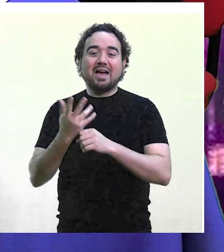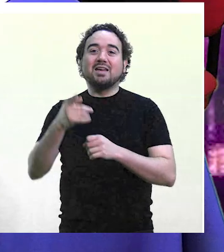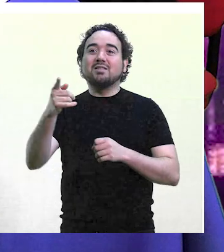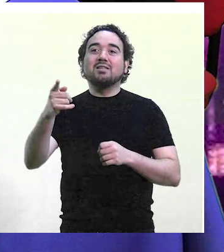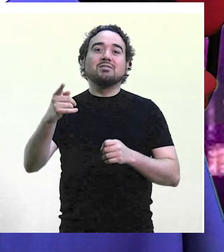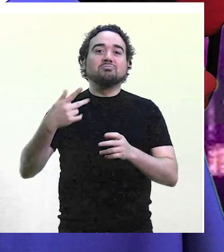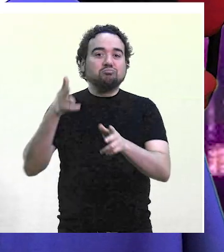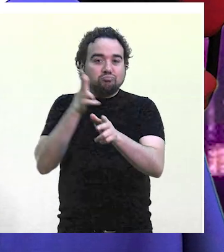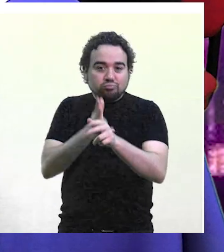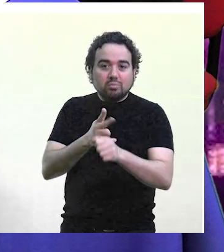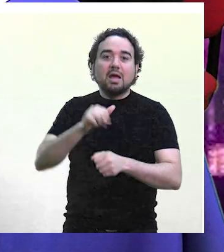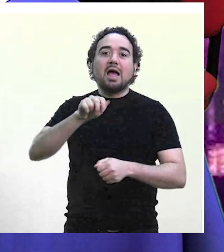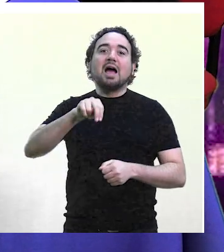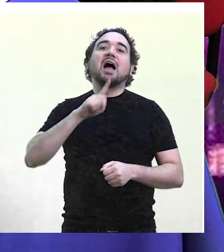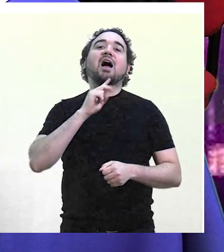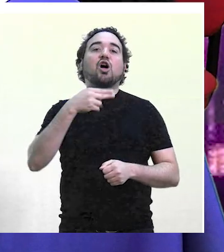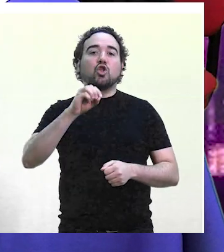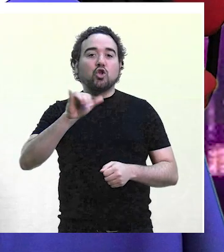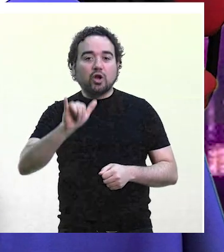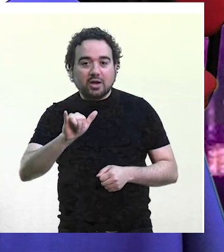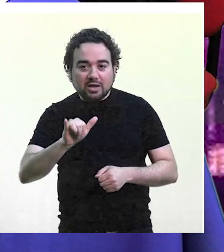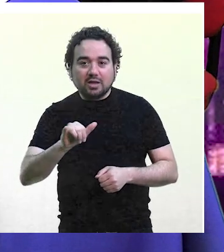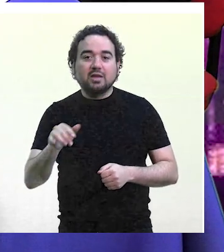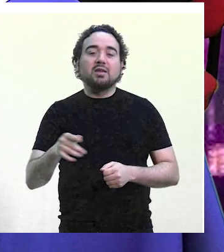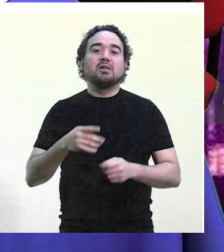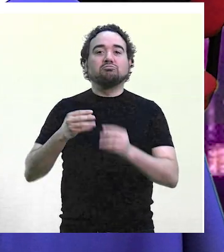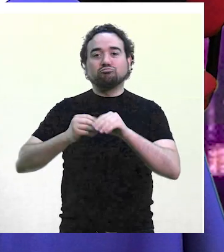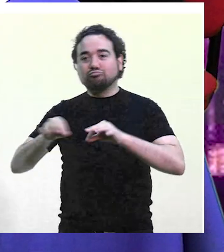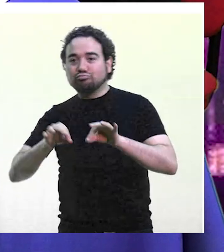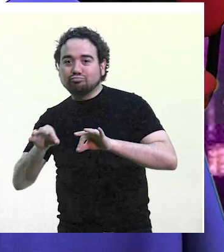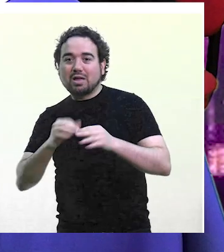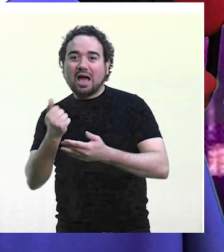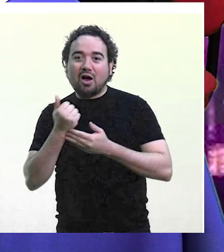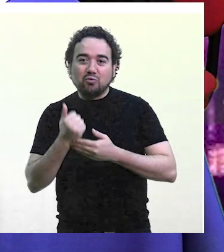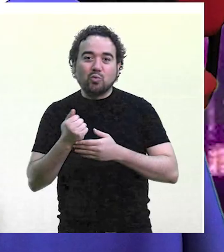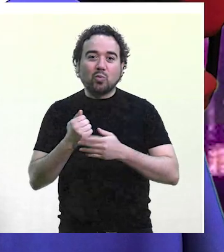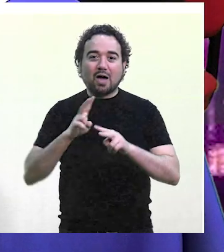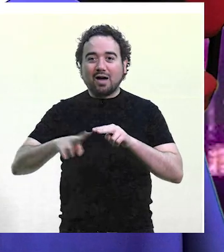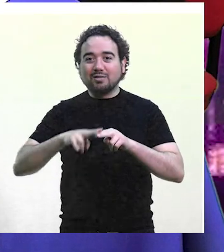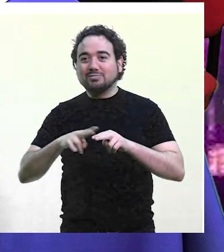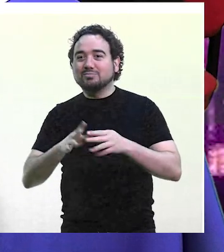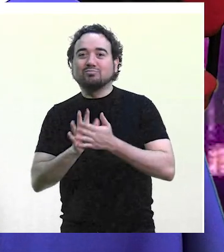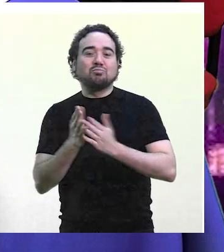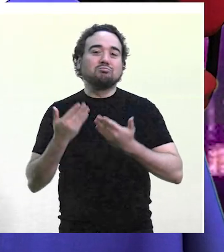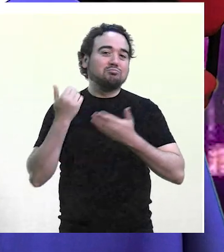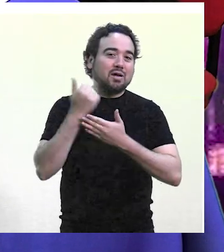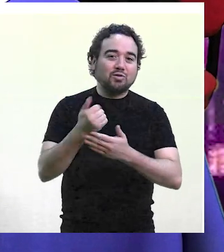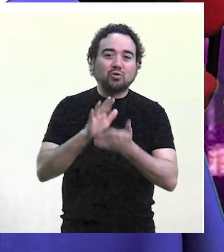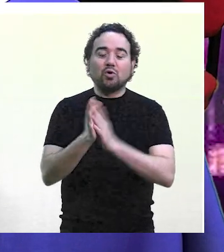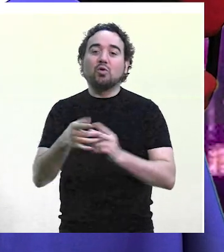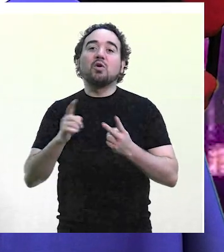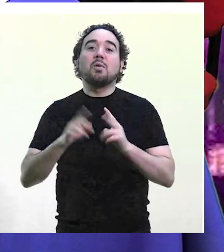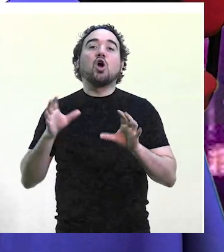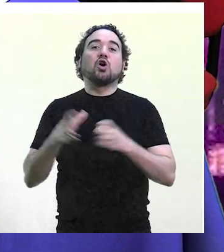pero también está hoy día atrás de cámara Anthony Gutiérrez, productor ejecutivo, Tramoya. Sin él esto no sería posible. Él